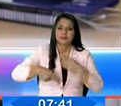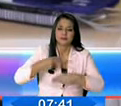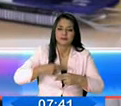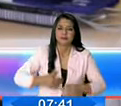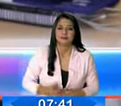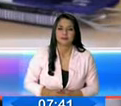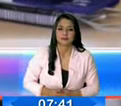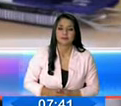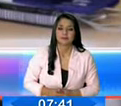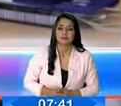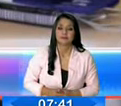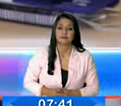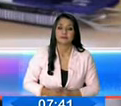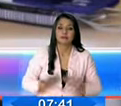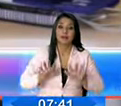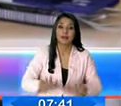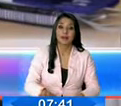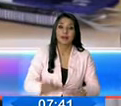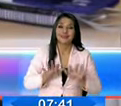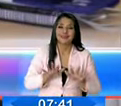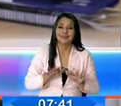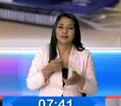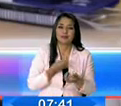donde presuntamente existirían